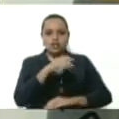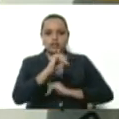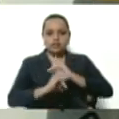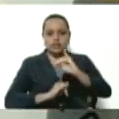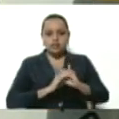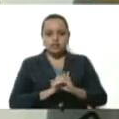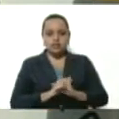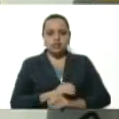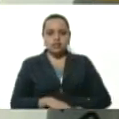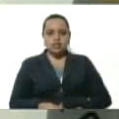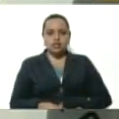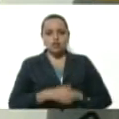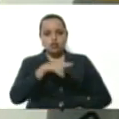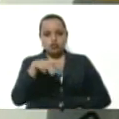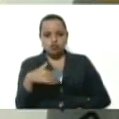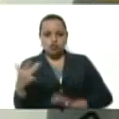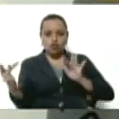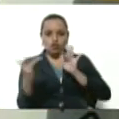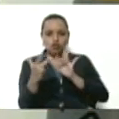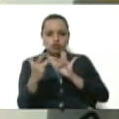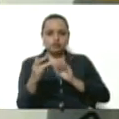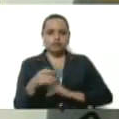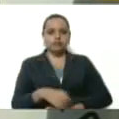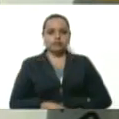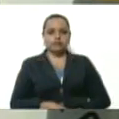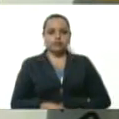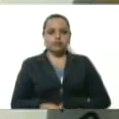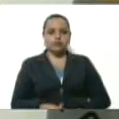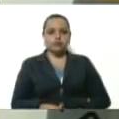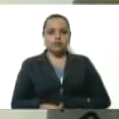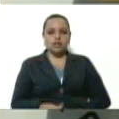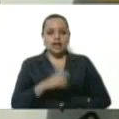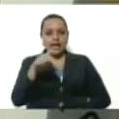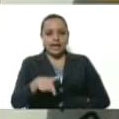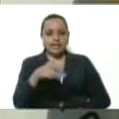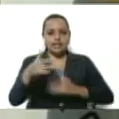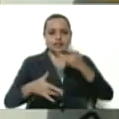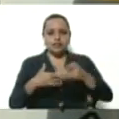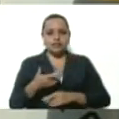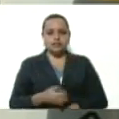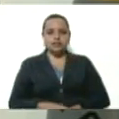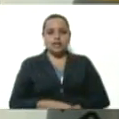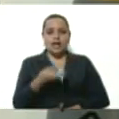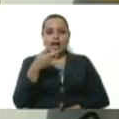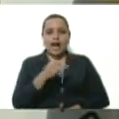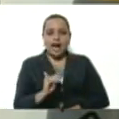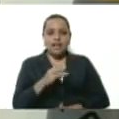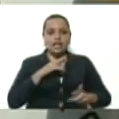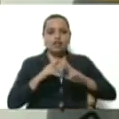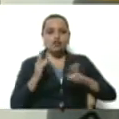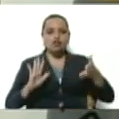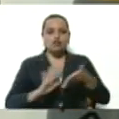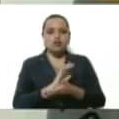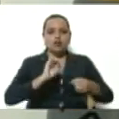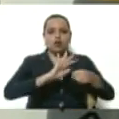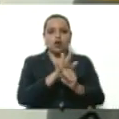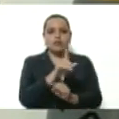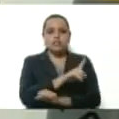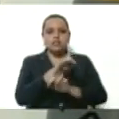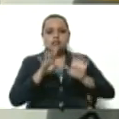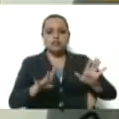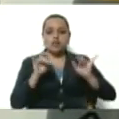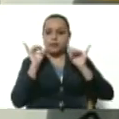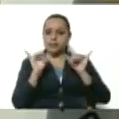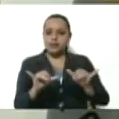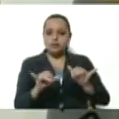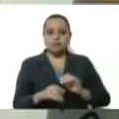es ajena. Se encuentra transversalizado este evento por la pandemia del COVID-19 y por tal